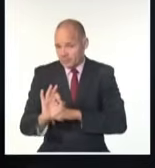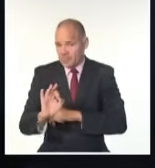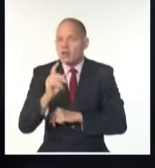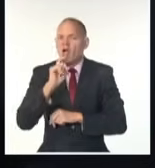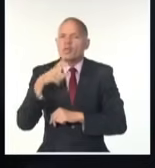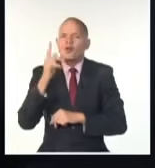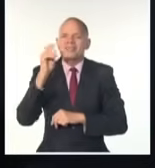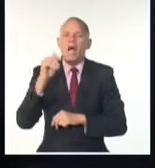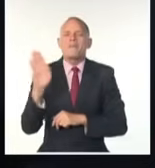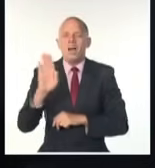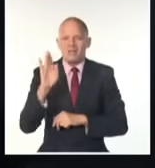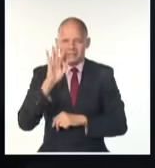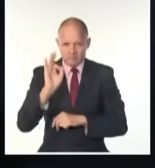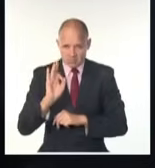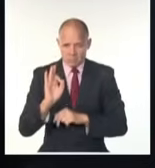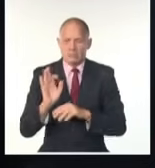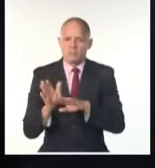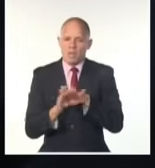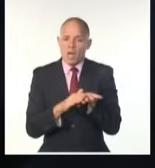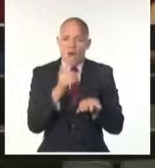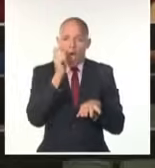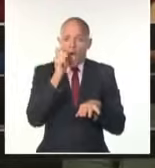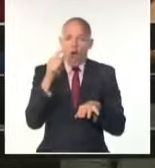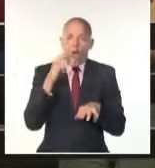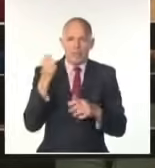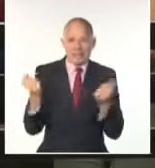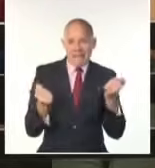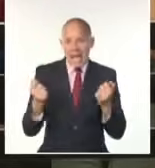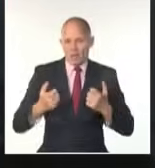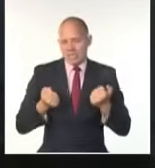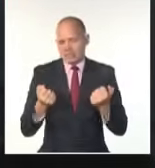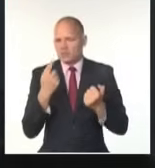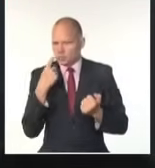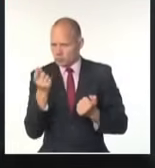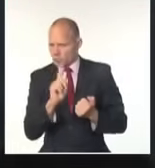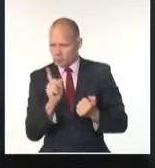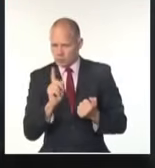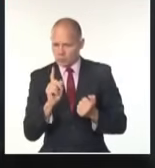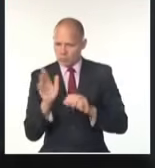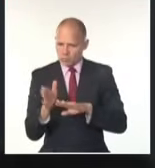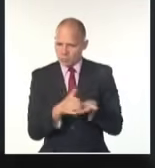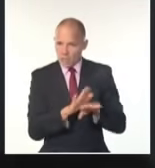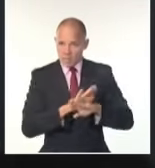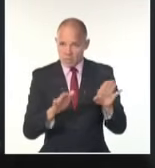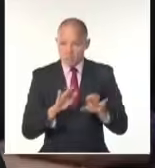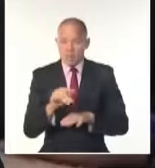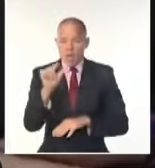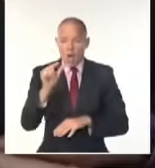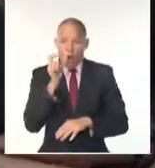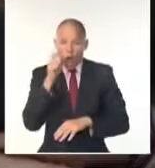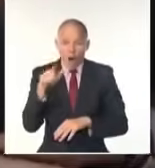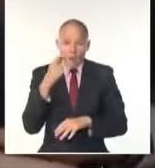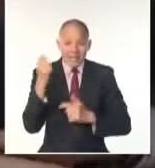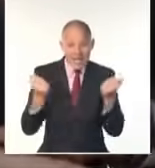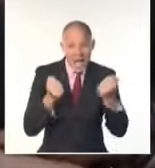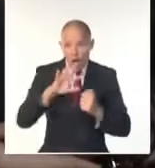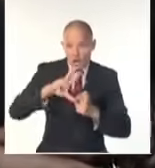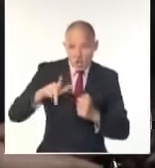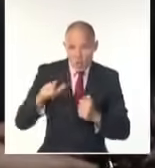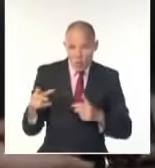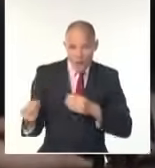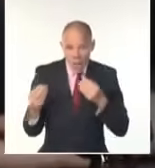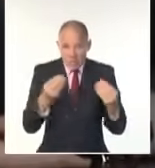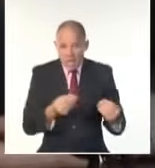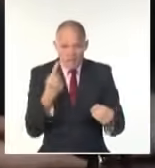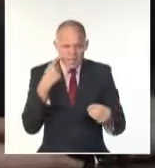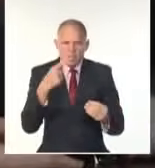la víctima se retractó de entregar el carro en función de la salida ilegal. El imputado, que recibió el carro robado para desarmarlo,